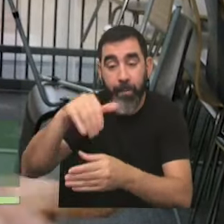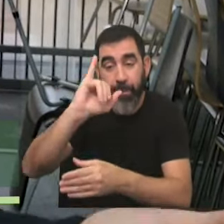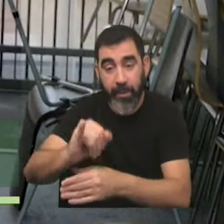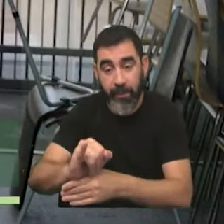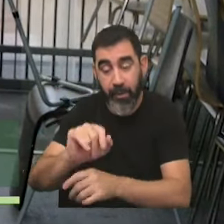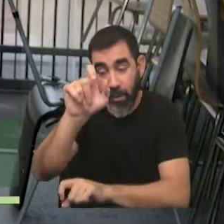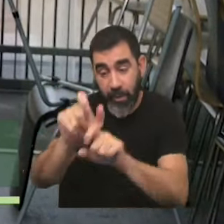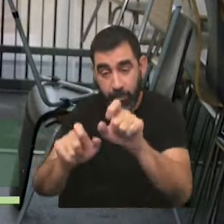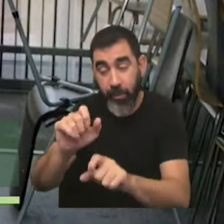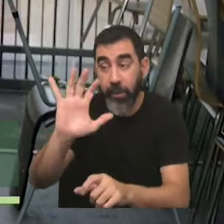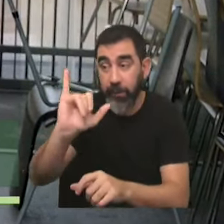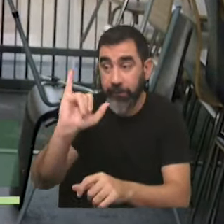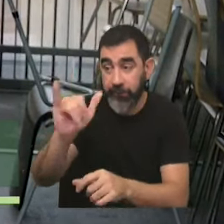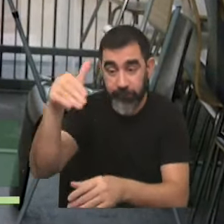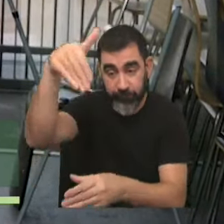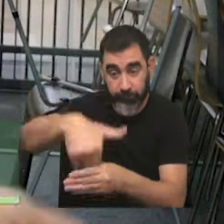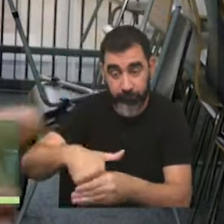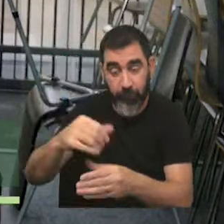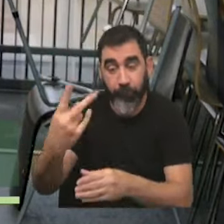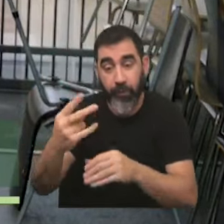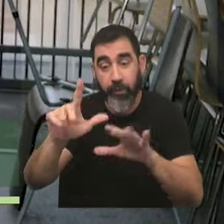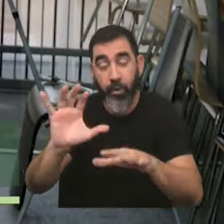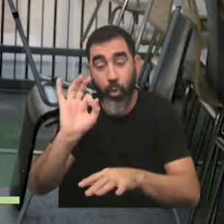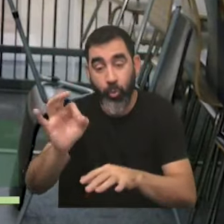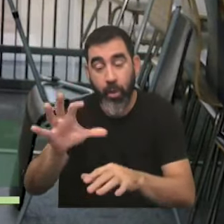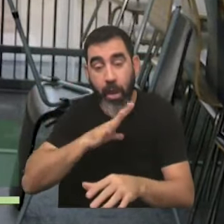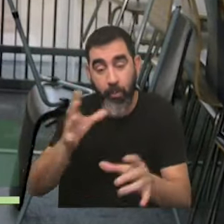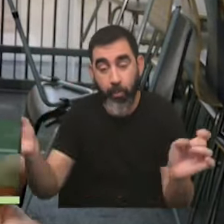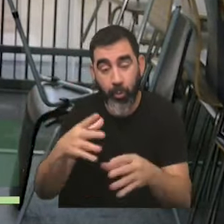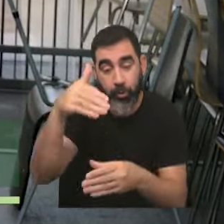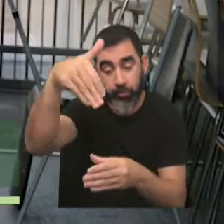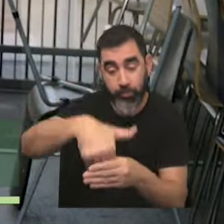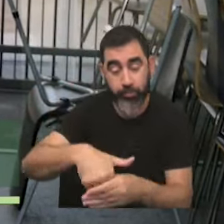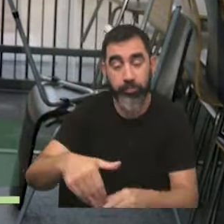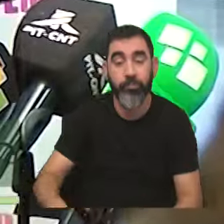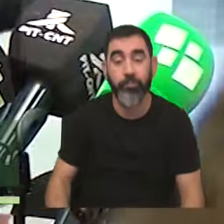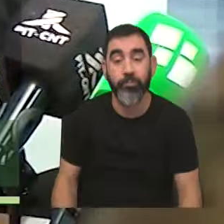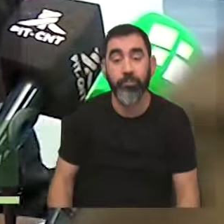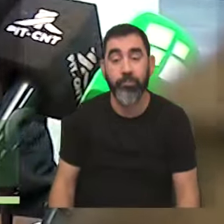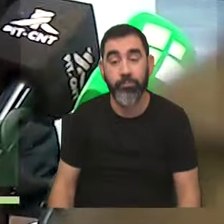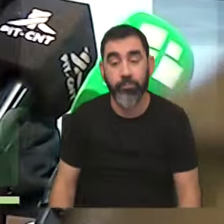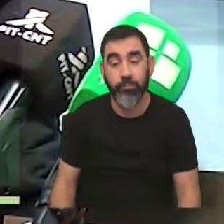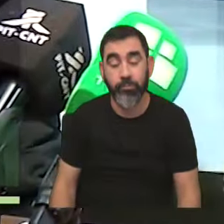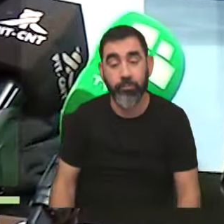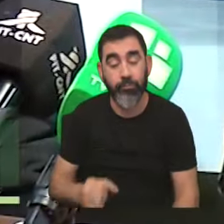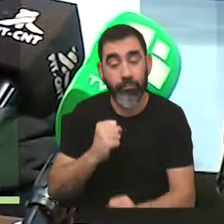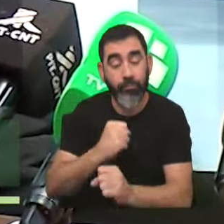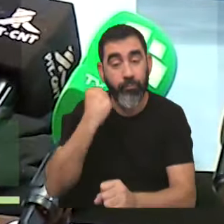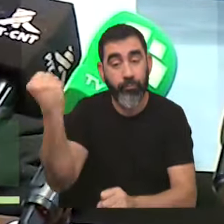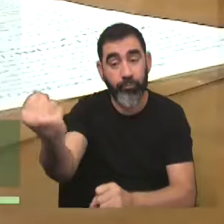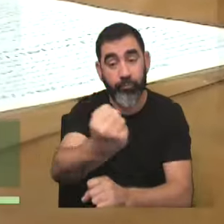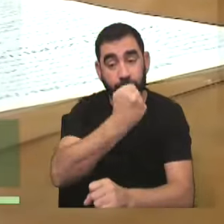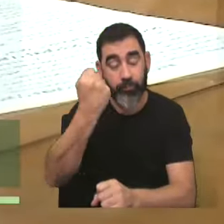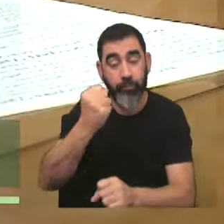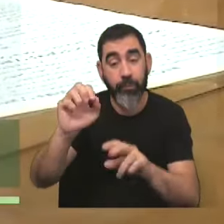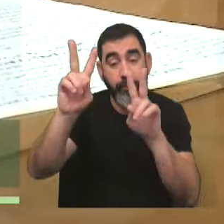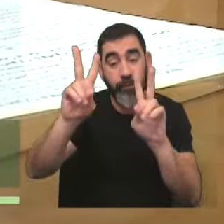de que las personas que decidan acompañar esta iniciativa tengan la papeleta para sobrar el 27 de octubre hay un trabajo muy importante desde